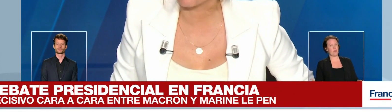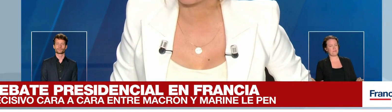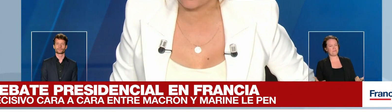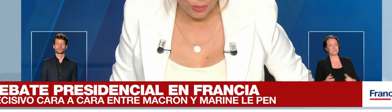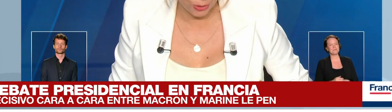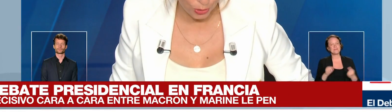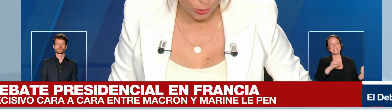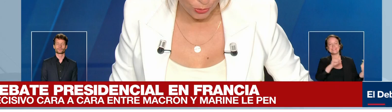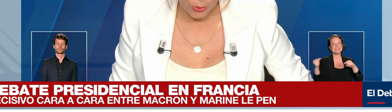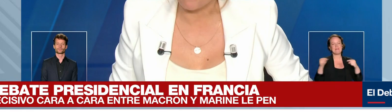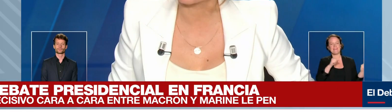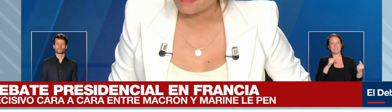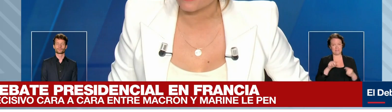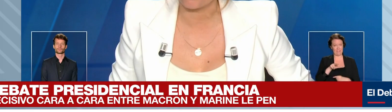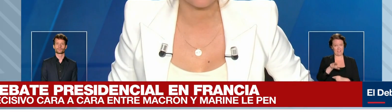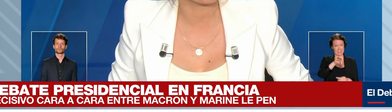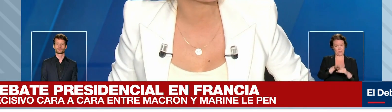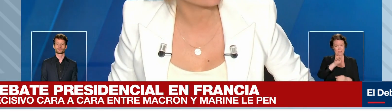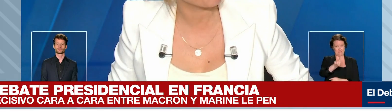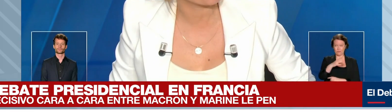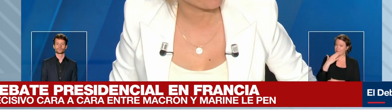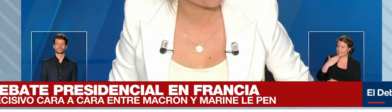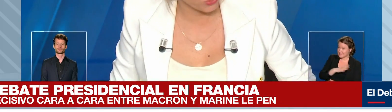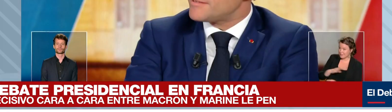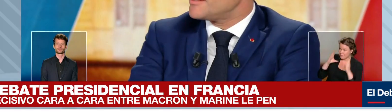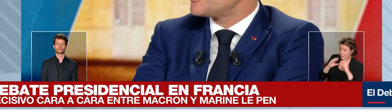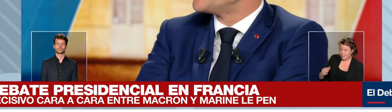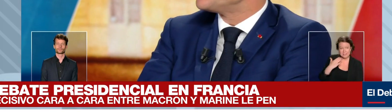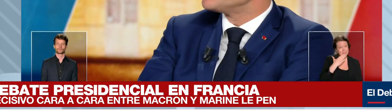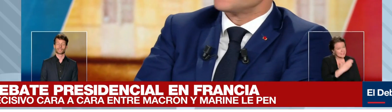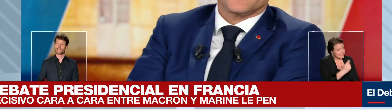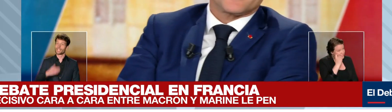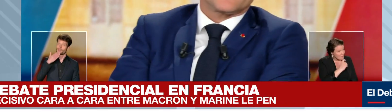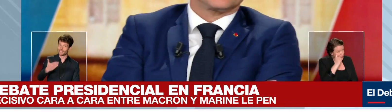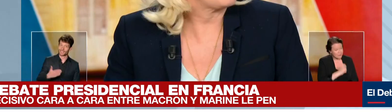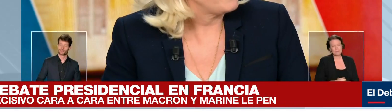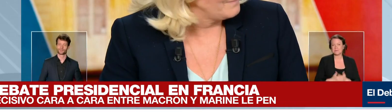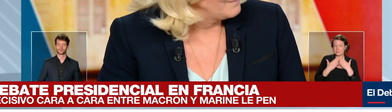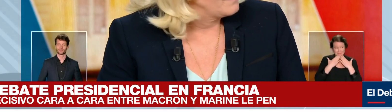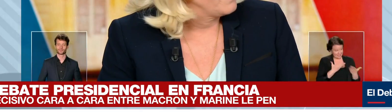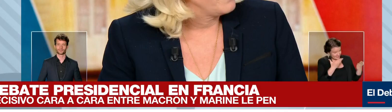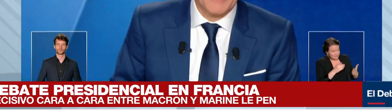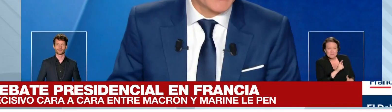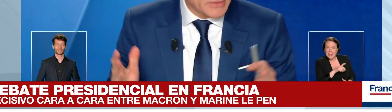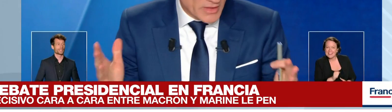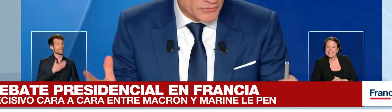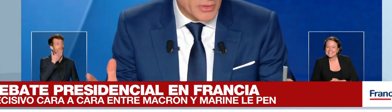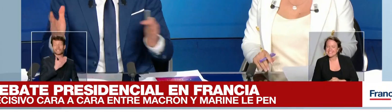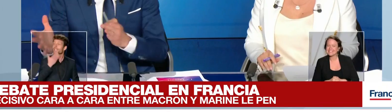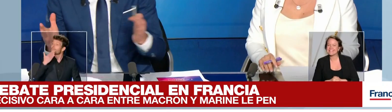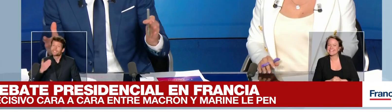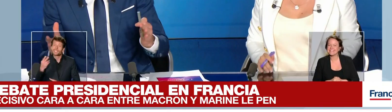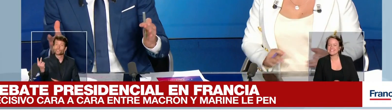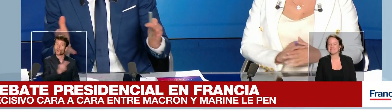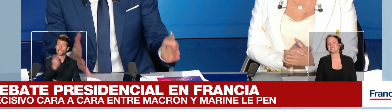Bueno, este es el fin de este gran debate de la campaña de segunda vuelta. Gracias, gracias, Madame Le Pen. Gracias, M. Macron. Gracias,